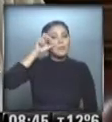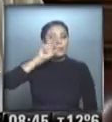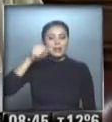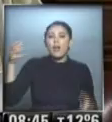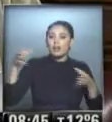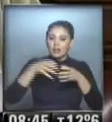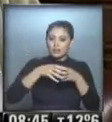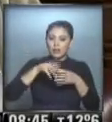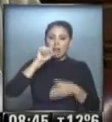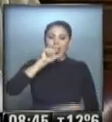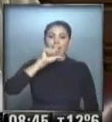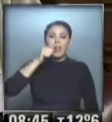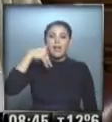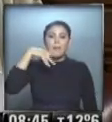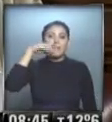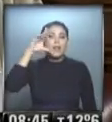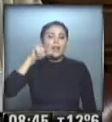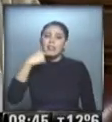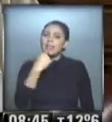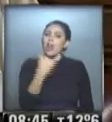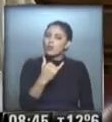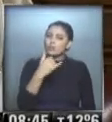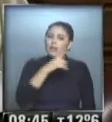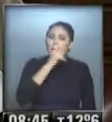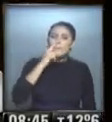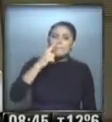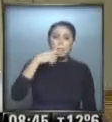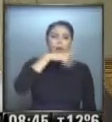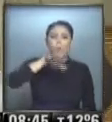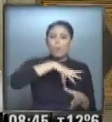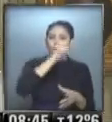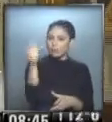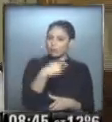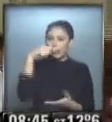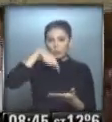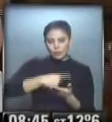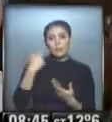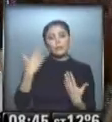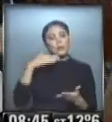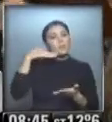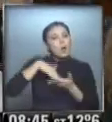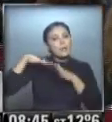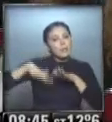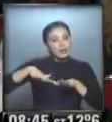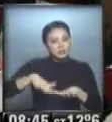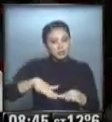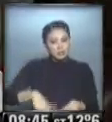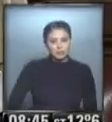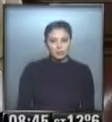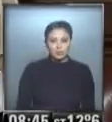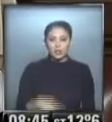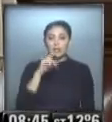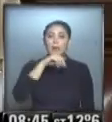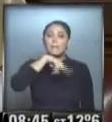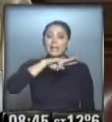la organización La Alameda, denunció que existen 1000 prostíbulos en la ciudad de Buenos Aires y prometió marchar. El 23, que es el